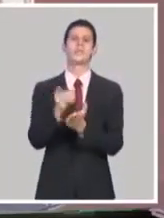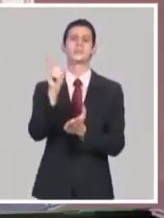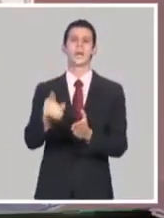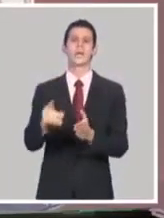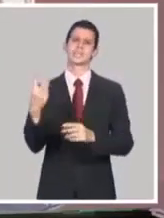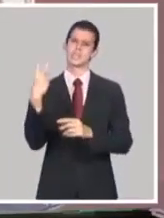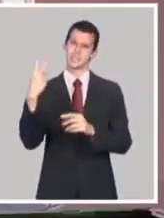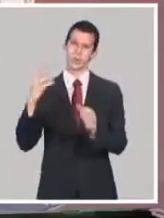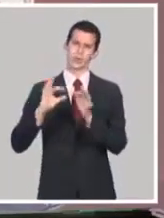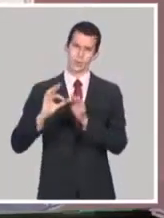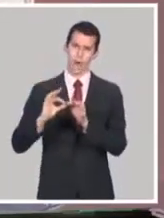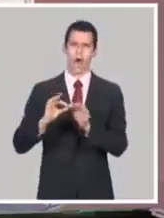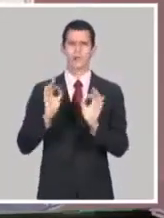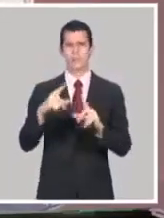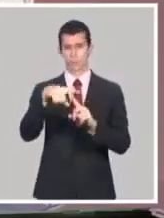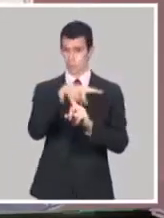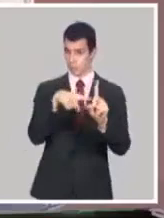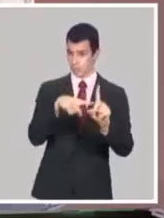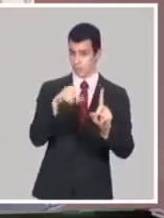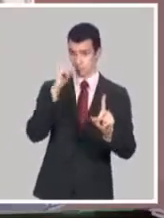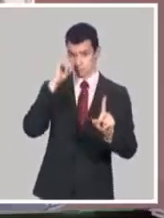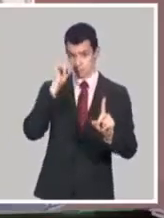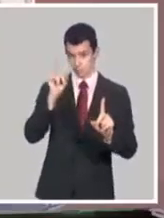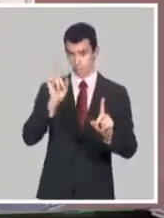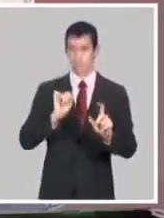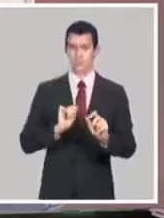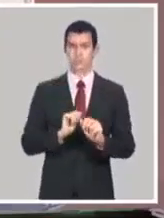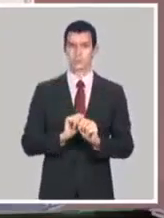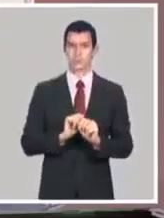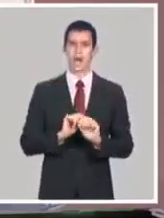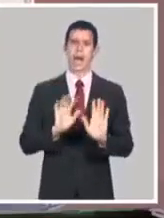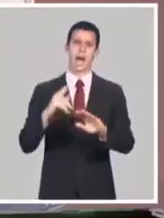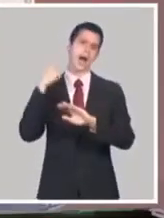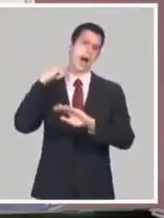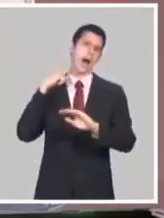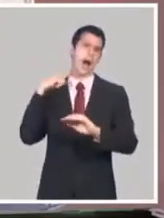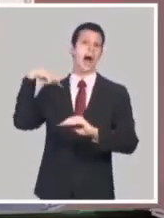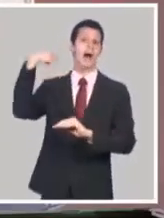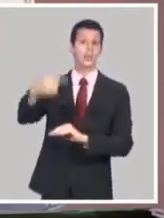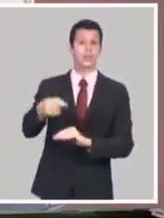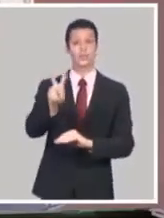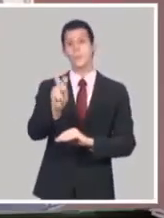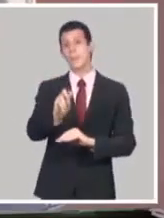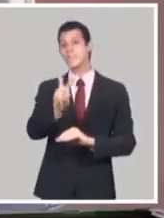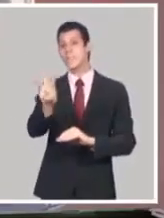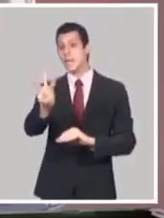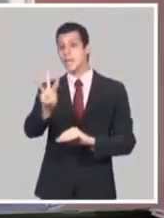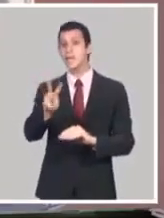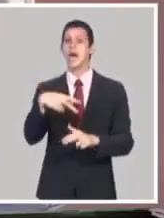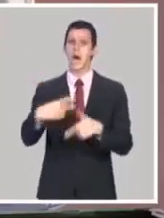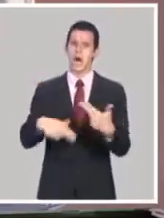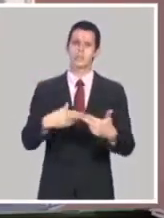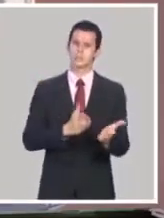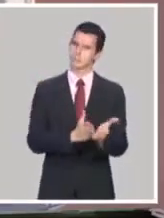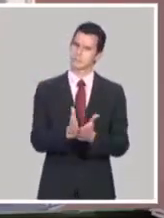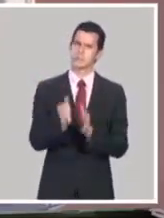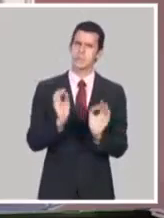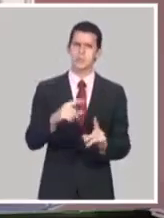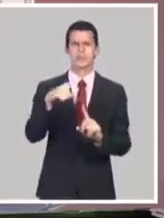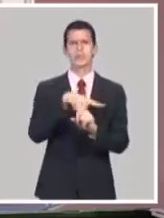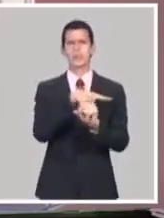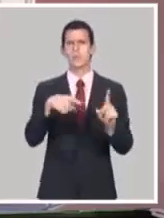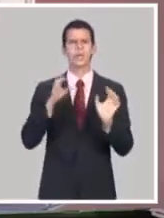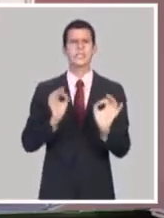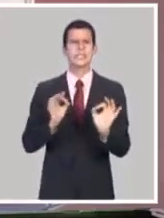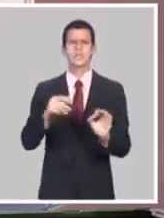año y ya a partir del año 23 la graduación de técnicos medios de enseñanza técnica y profesional siempre ocurrirá